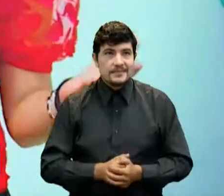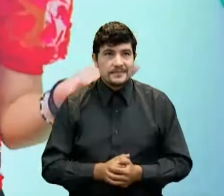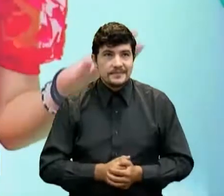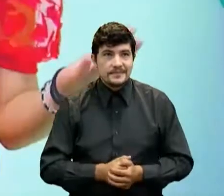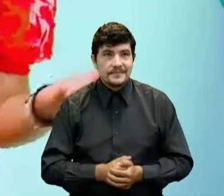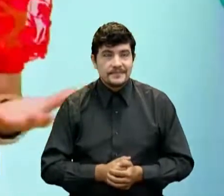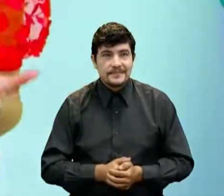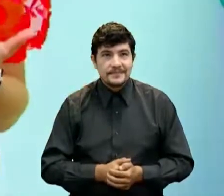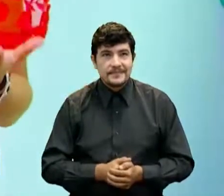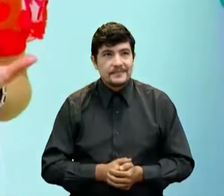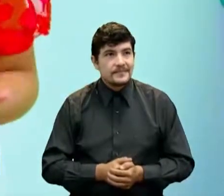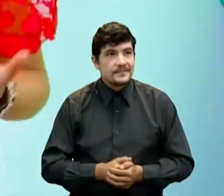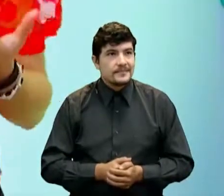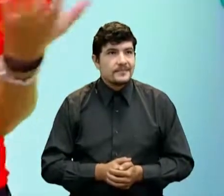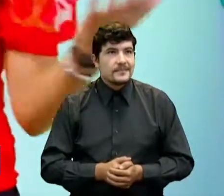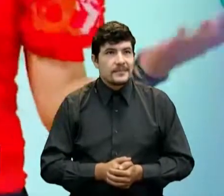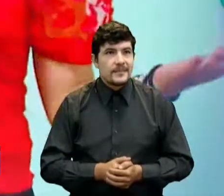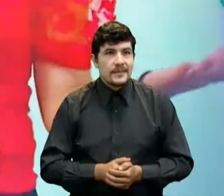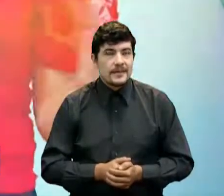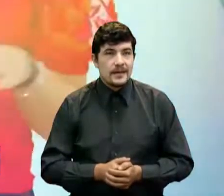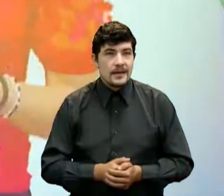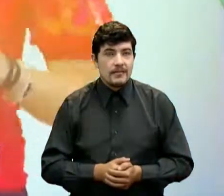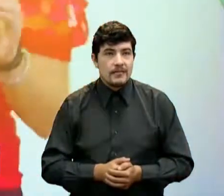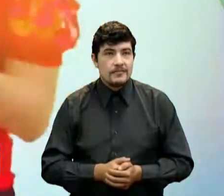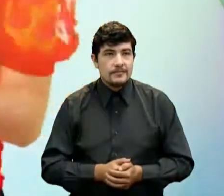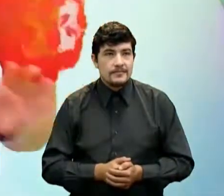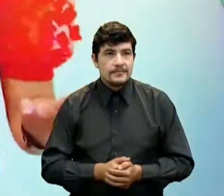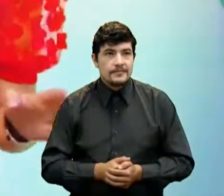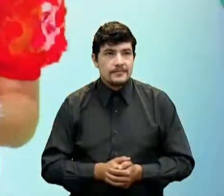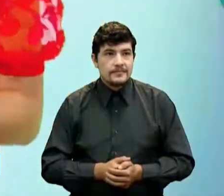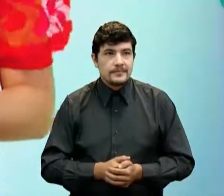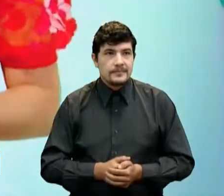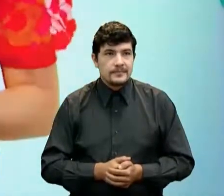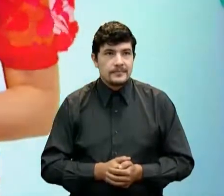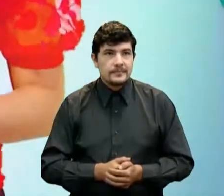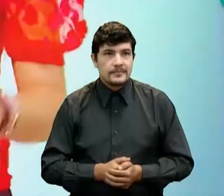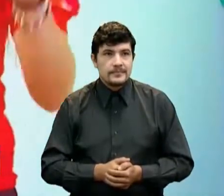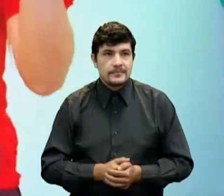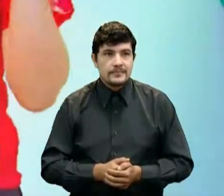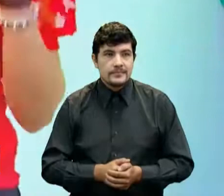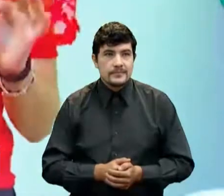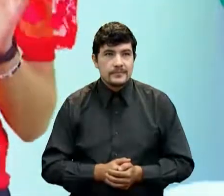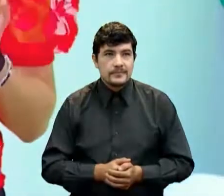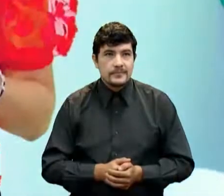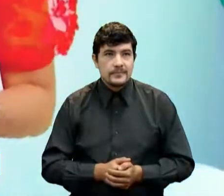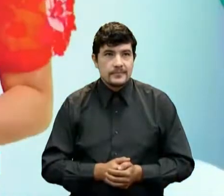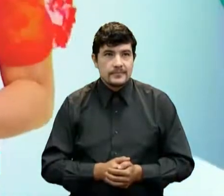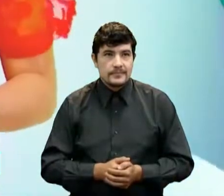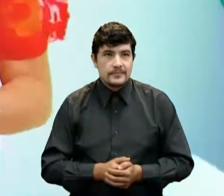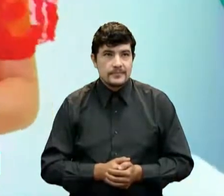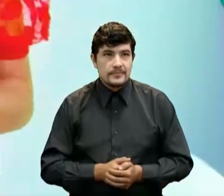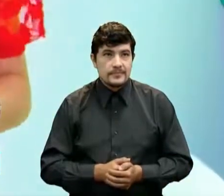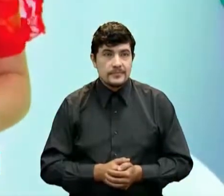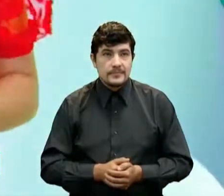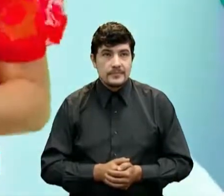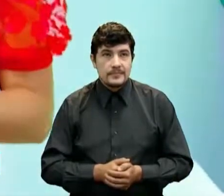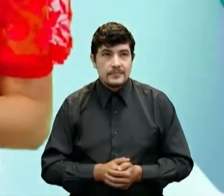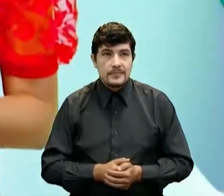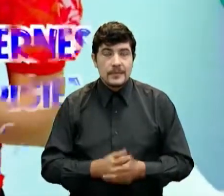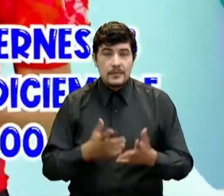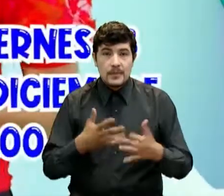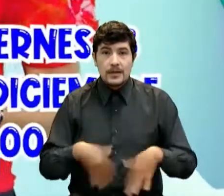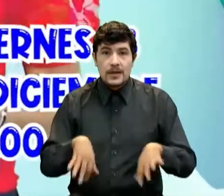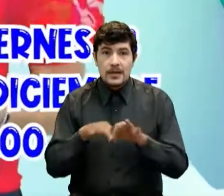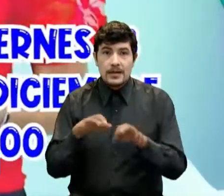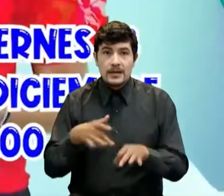Sentirnos bien con nosotros mismos y, por supuesto, hacer sentir bien a todas las personas que nos rodean es fundamental. Por eso, este